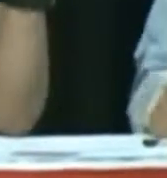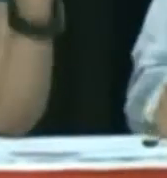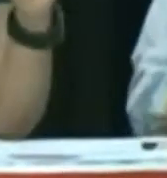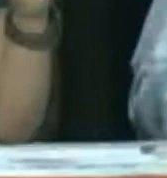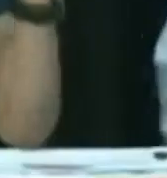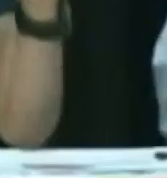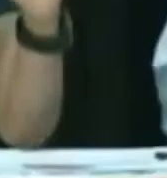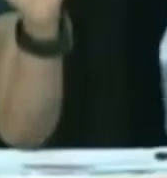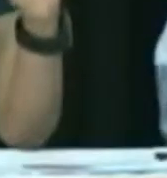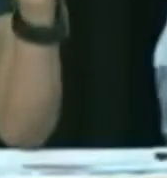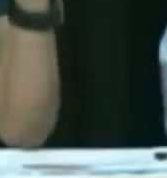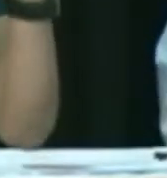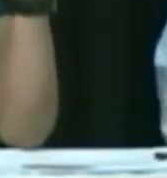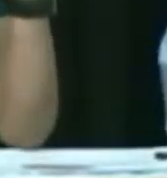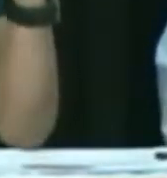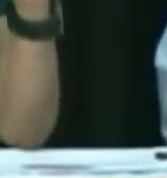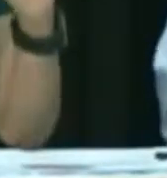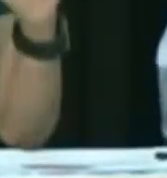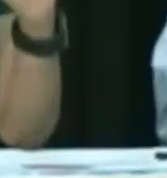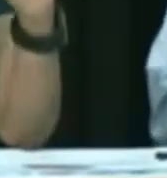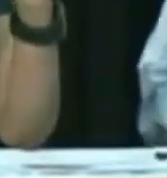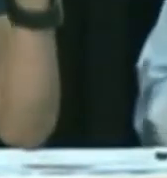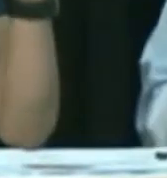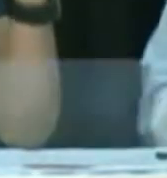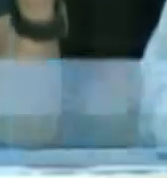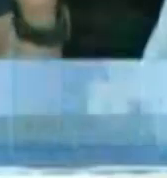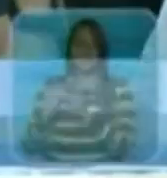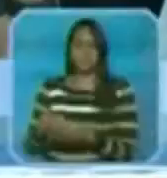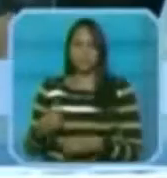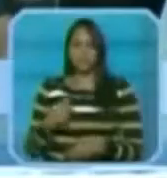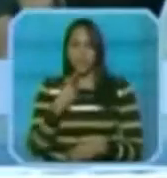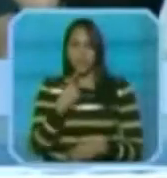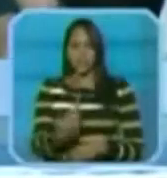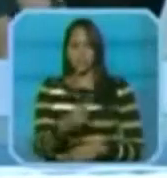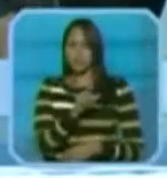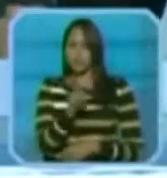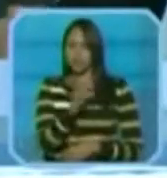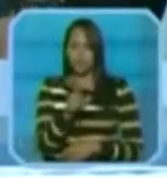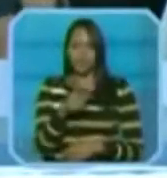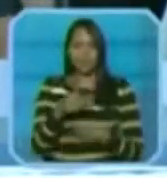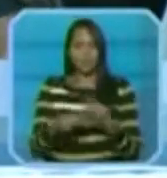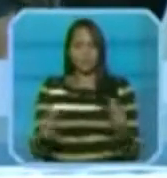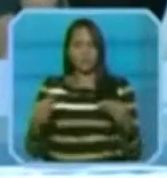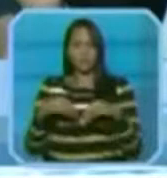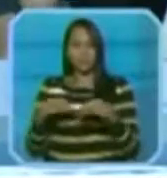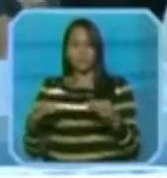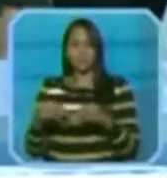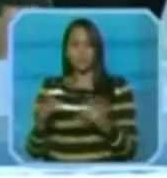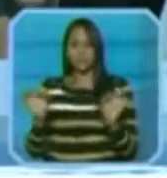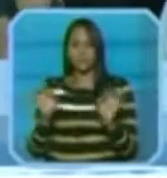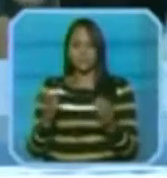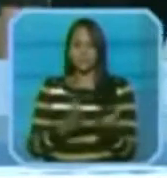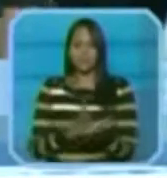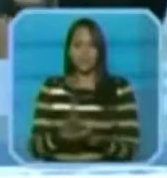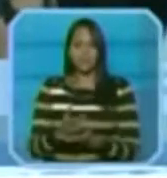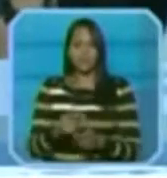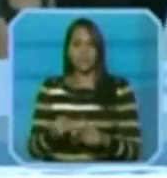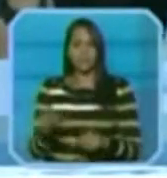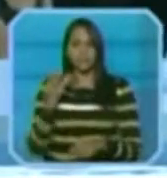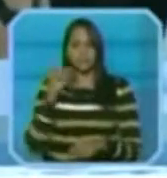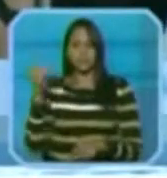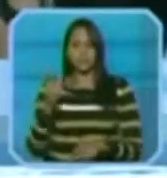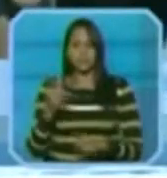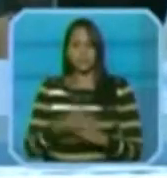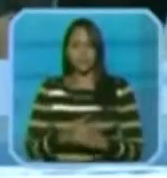manipulación de esta foto. Pidieron llegar a un arreglo y le dijimos que no vamos a negociar nada y seguimos adelante con la